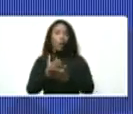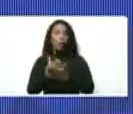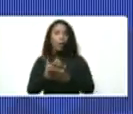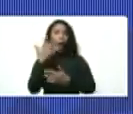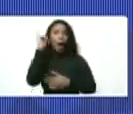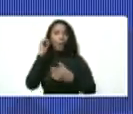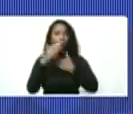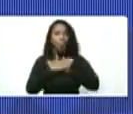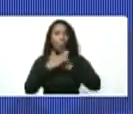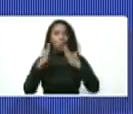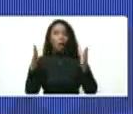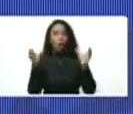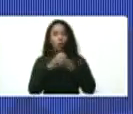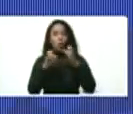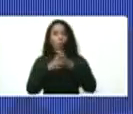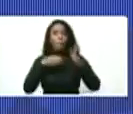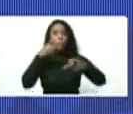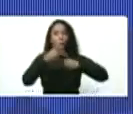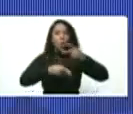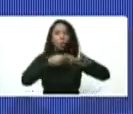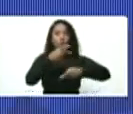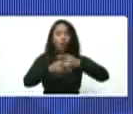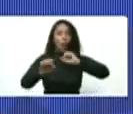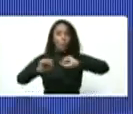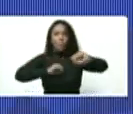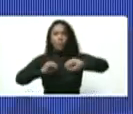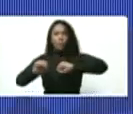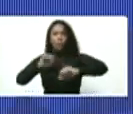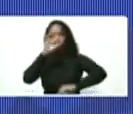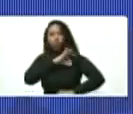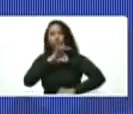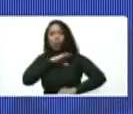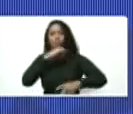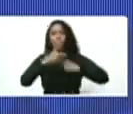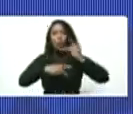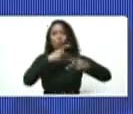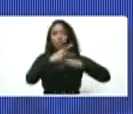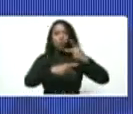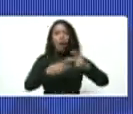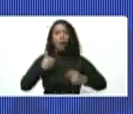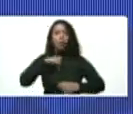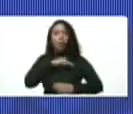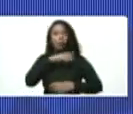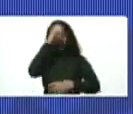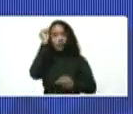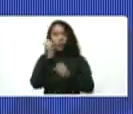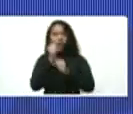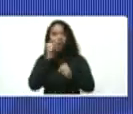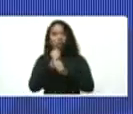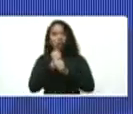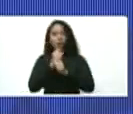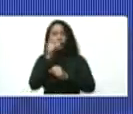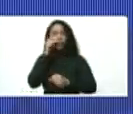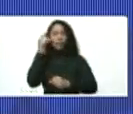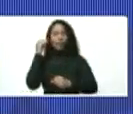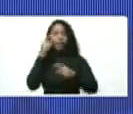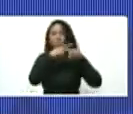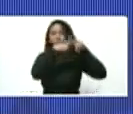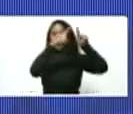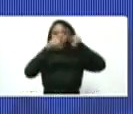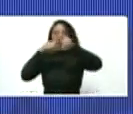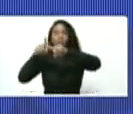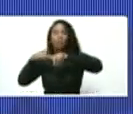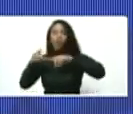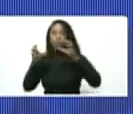para escuchar a los sectores productivos, a los movimientos sociales productivos, a nuestros trabajadores y trabajadoras en distintos